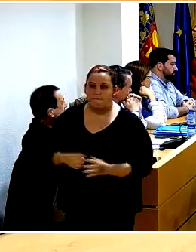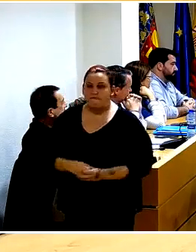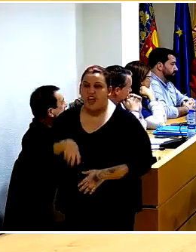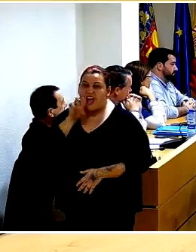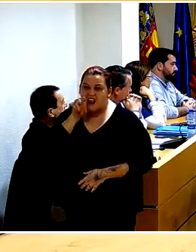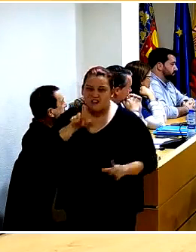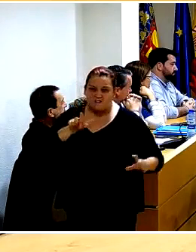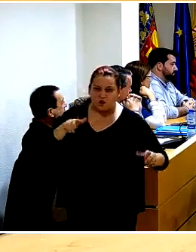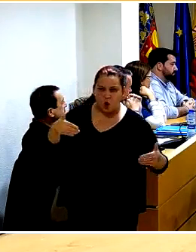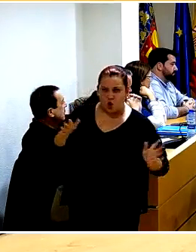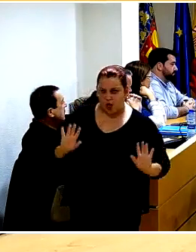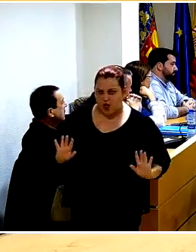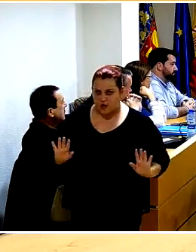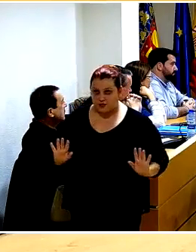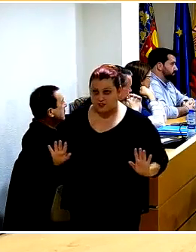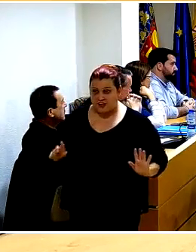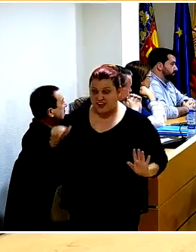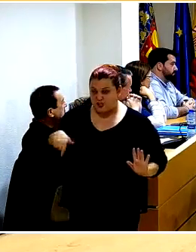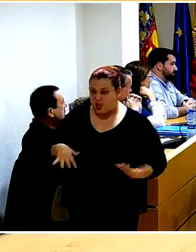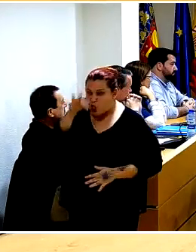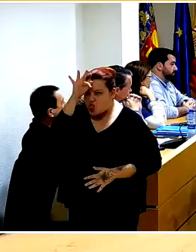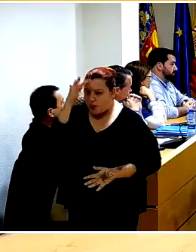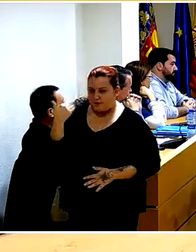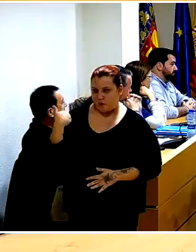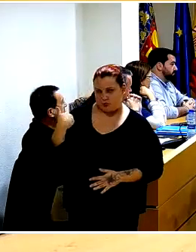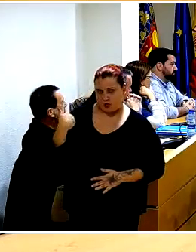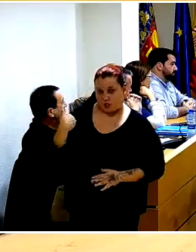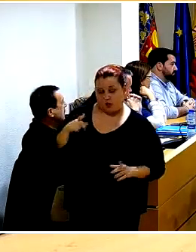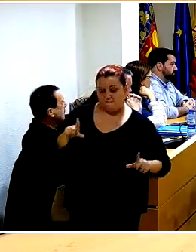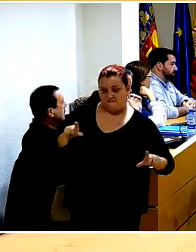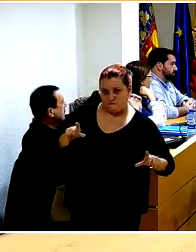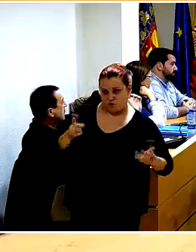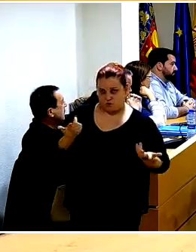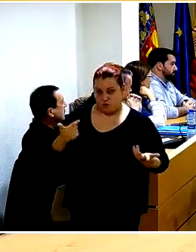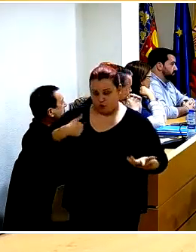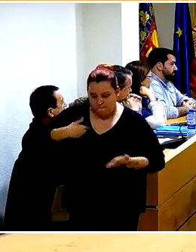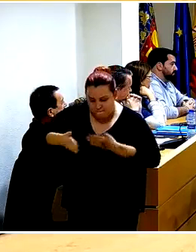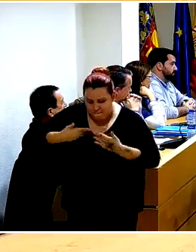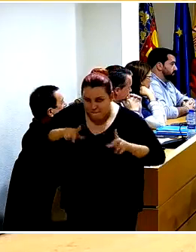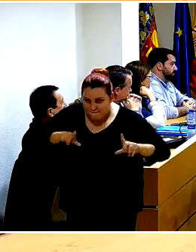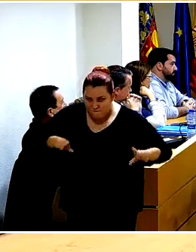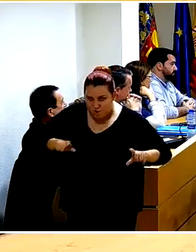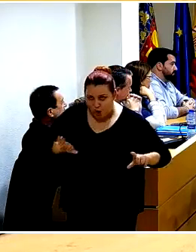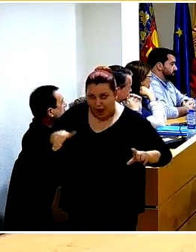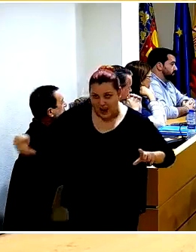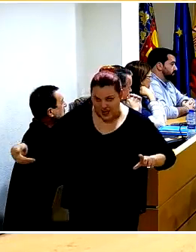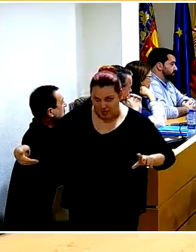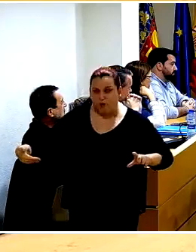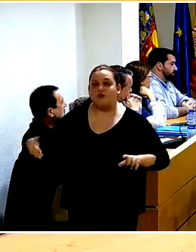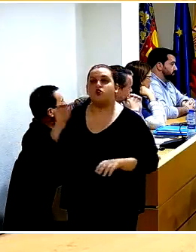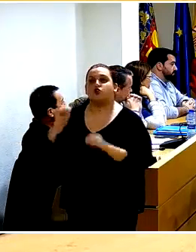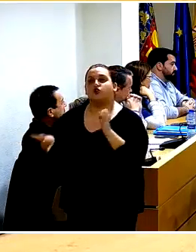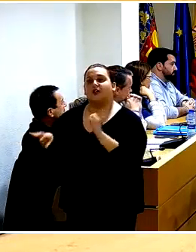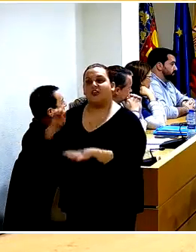veces. Esto es del domingo pasado. Esto es una foto porque los vecinos vinieron, la hice yo, al lado de los contenedores de la Plaza Mayor,